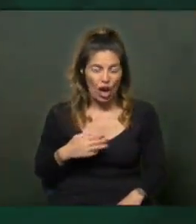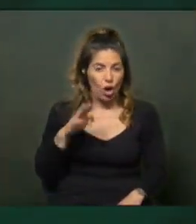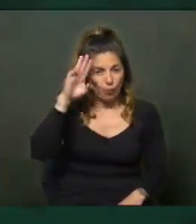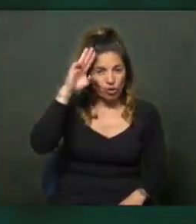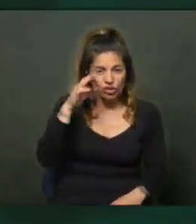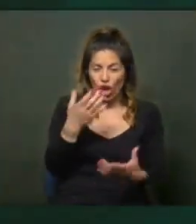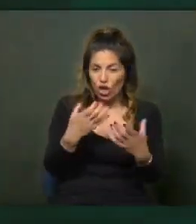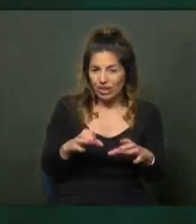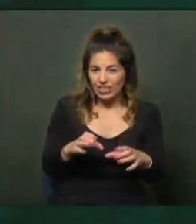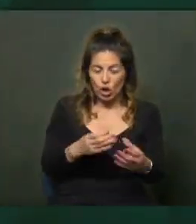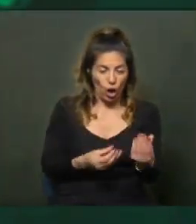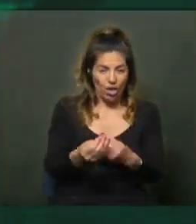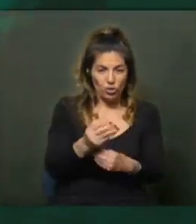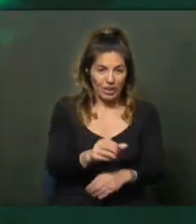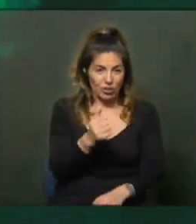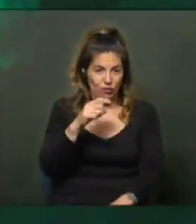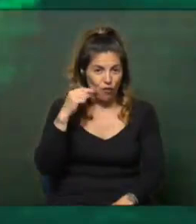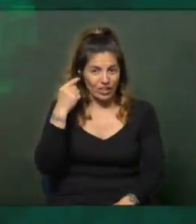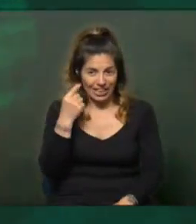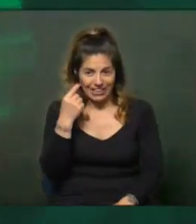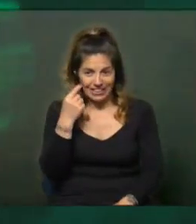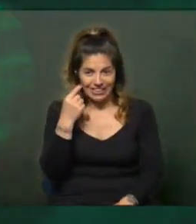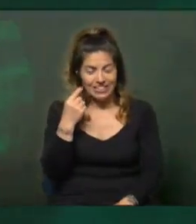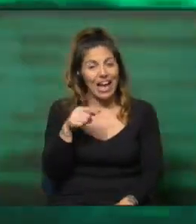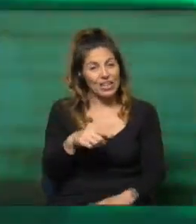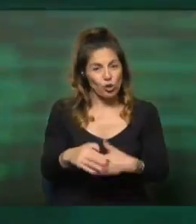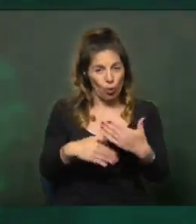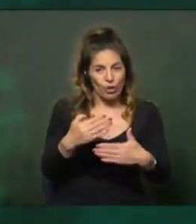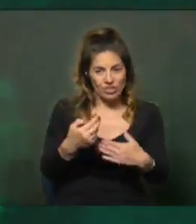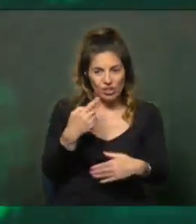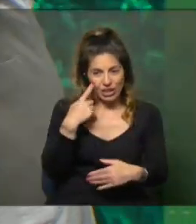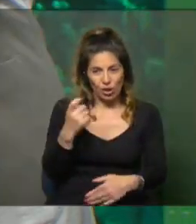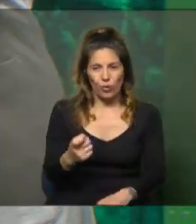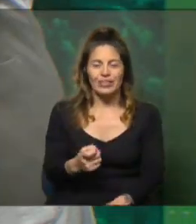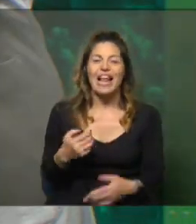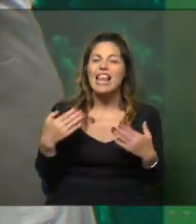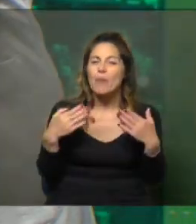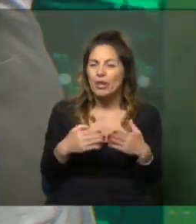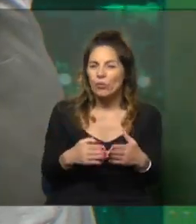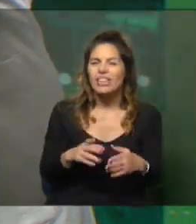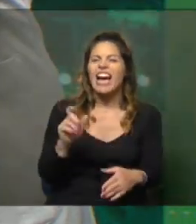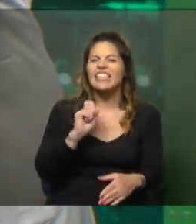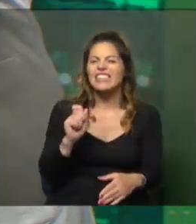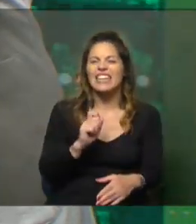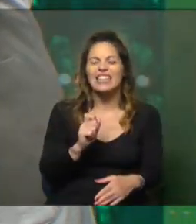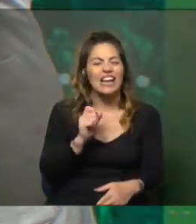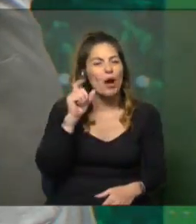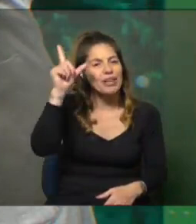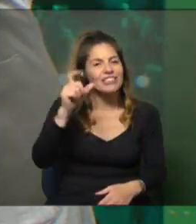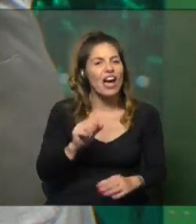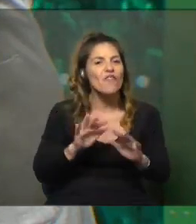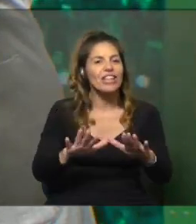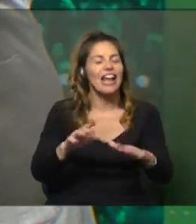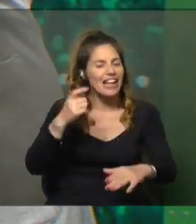quiso asumir El Triunfo a Fernández O sea que ahí hay todo un proceso también a tener en cuenta no la pregunta es quién tiene capacidad de frenar La